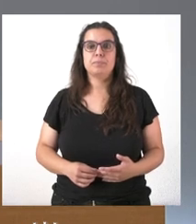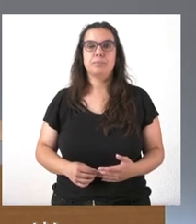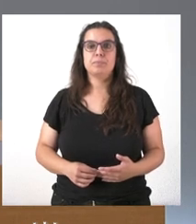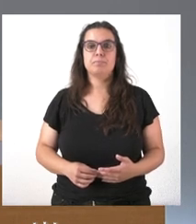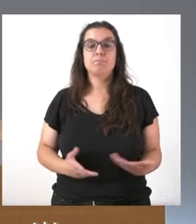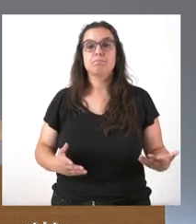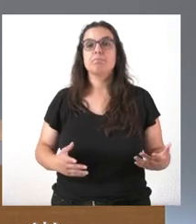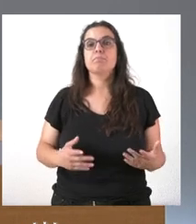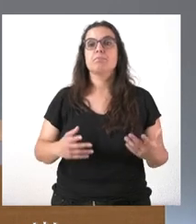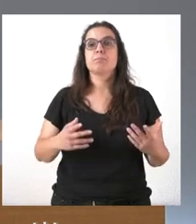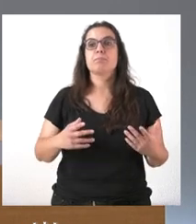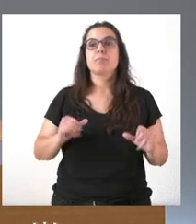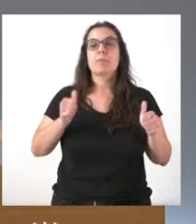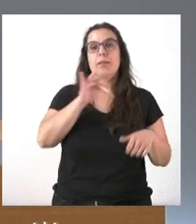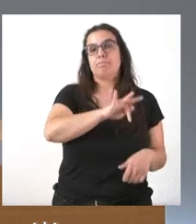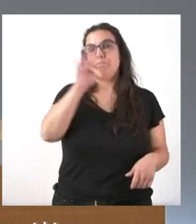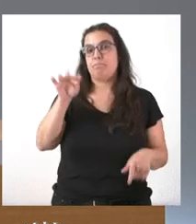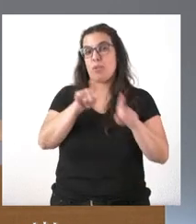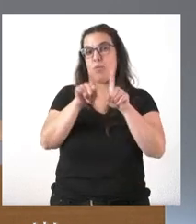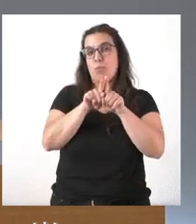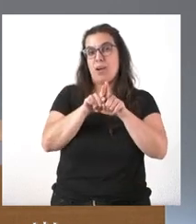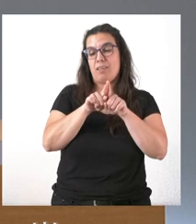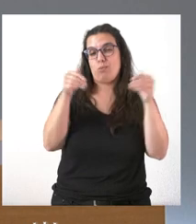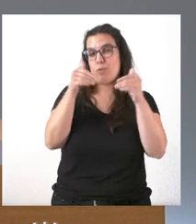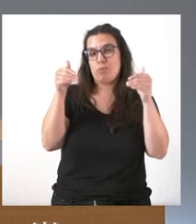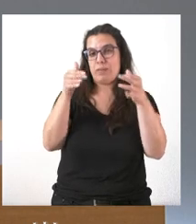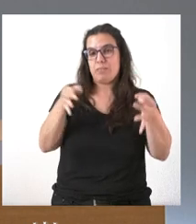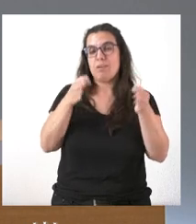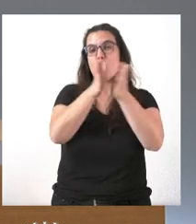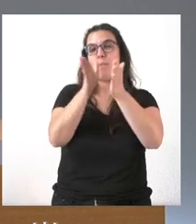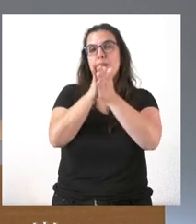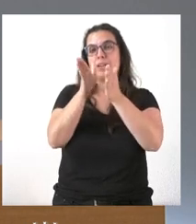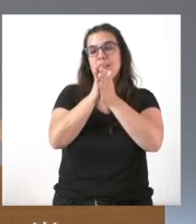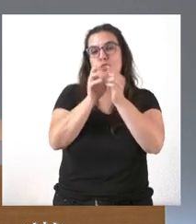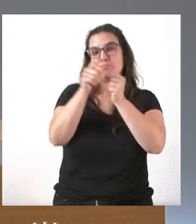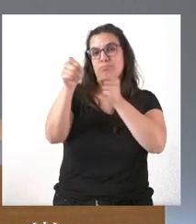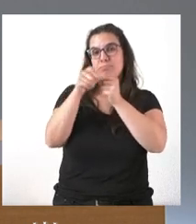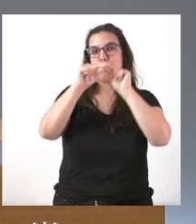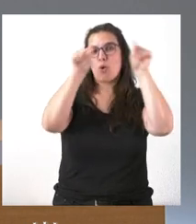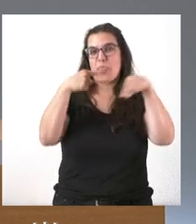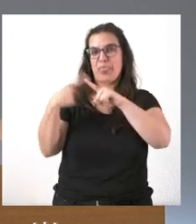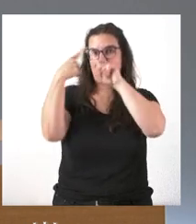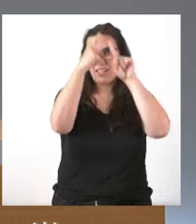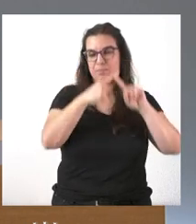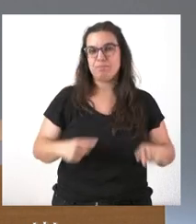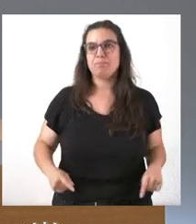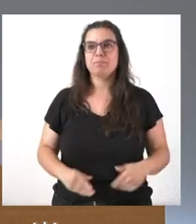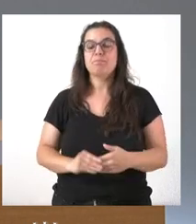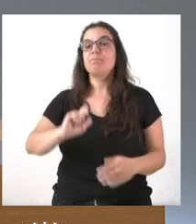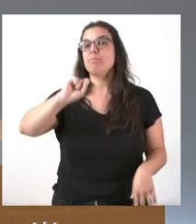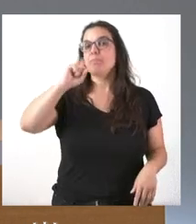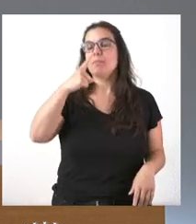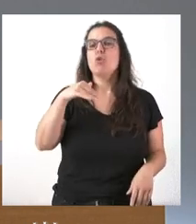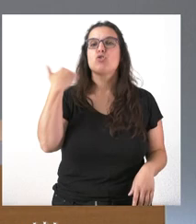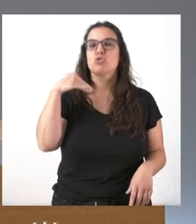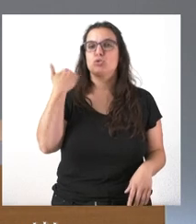abrimos aquí un turno como todos los jueves con los compañeros que nos siguen desde las diferentes provincias lo iniciamos en